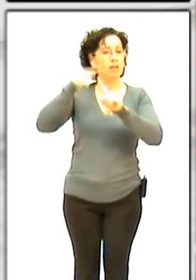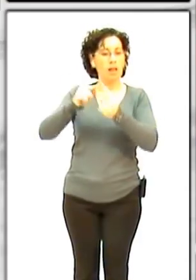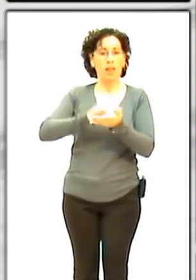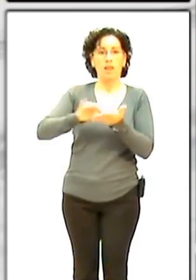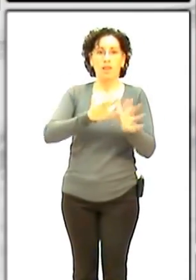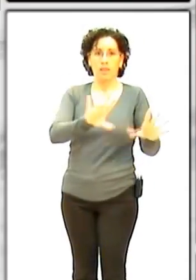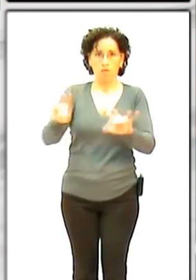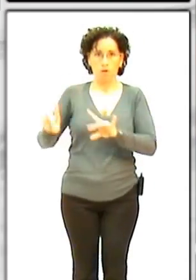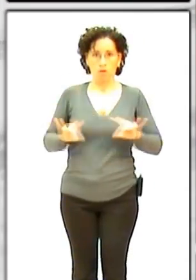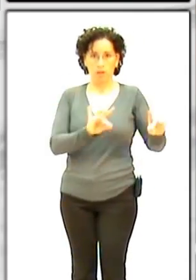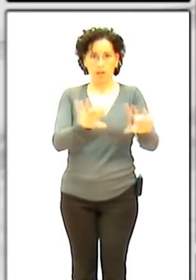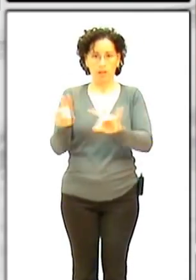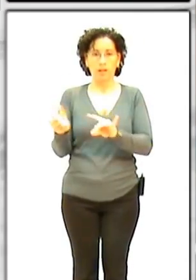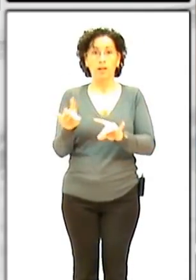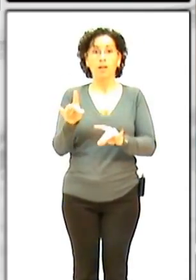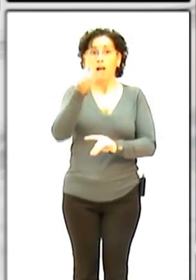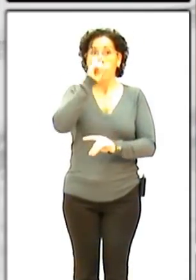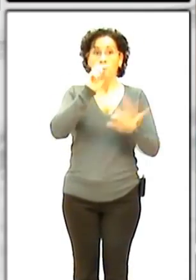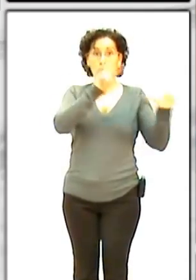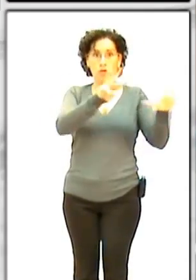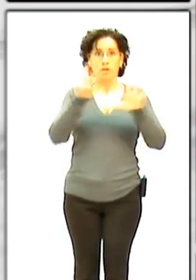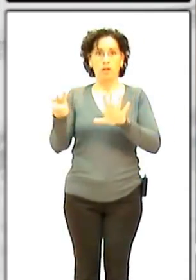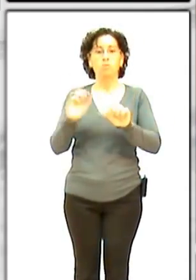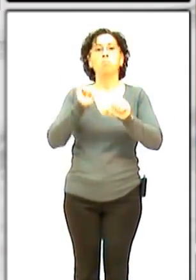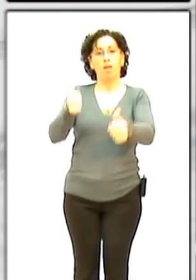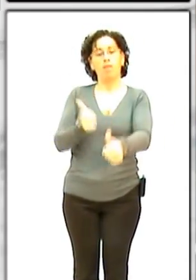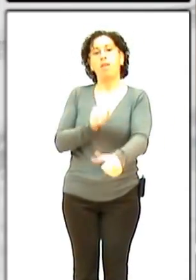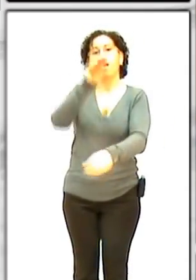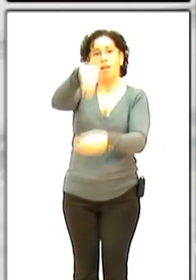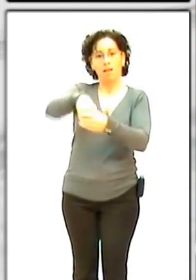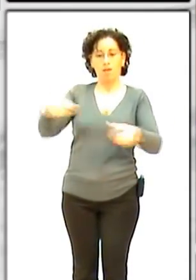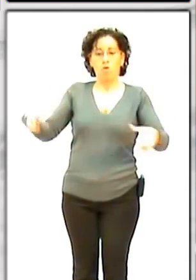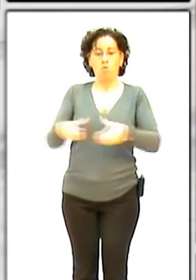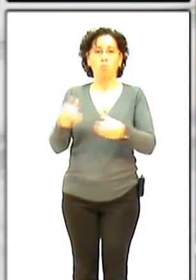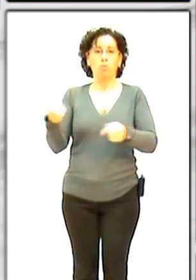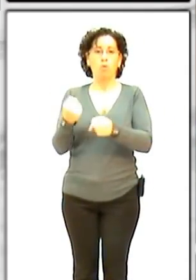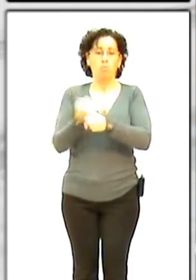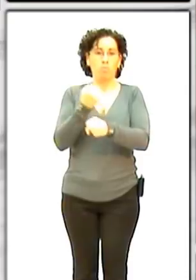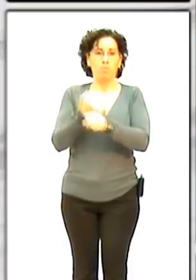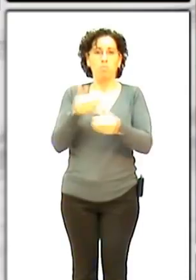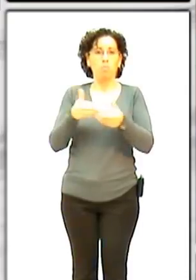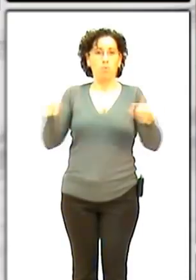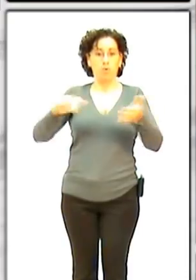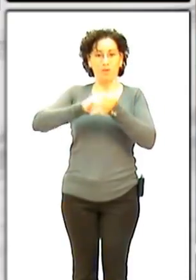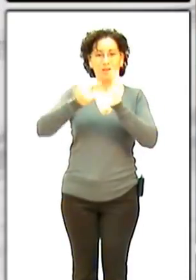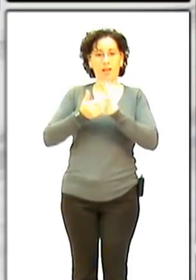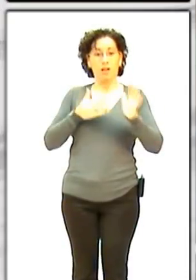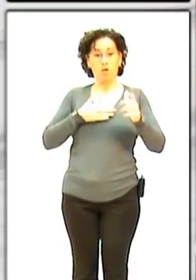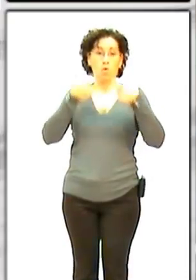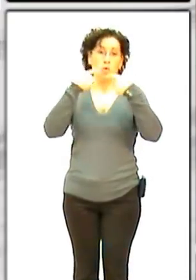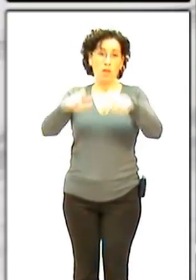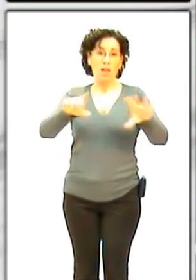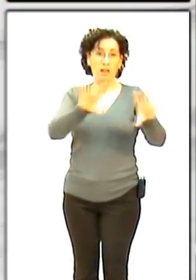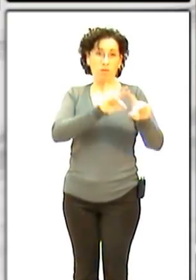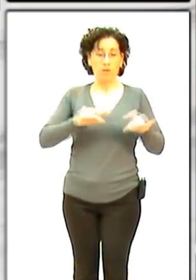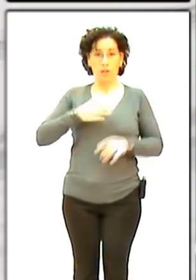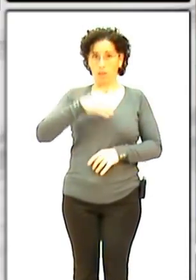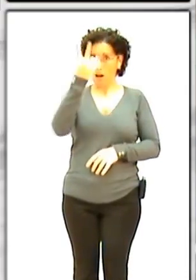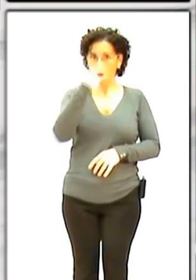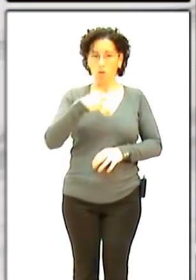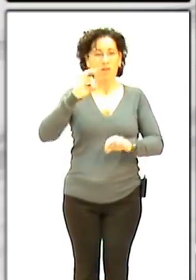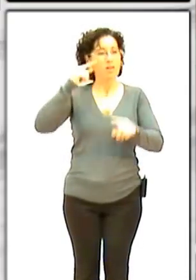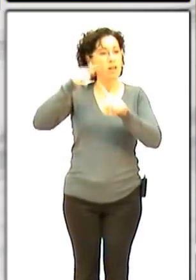tiflotécnicas. En el 88 pasa a formar parte del primer grupo de técnicos de la unidad tiflotécnica de la ONCE como asesor en materia